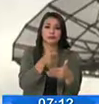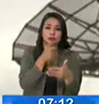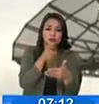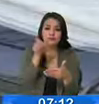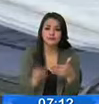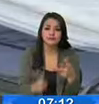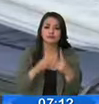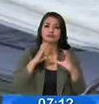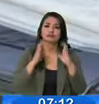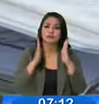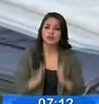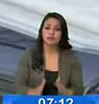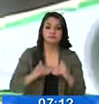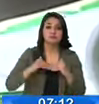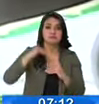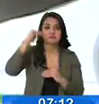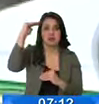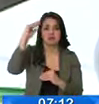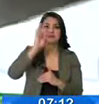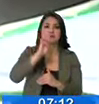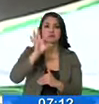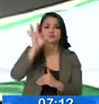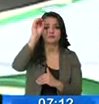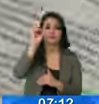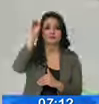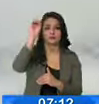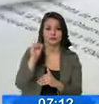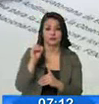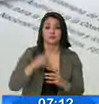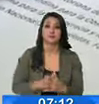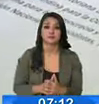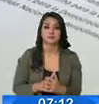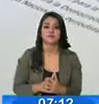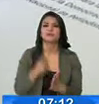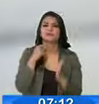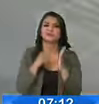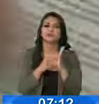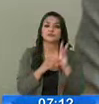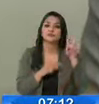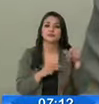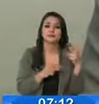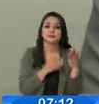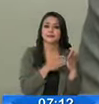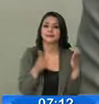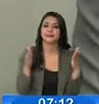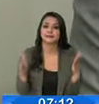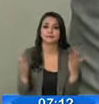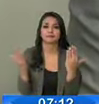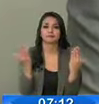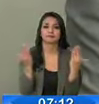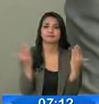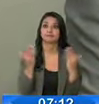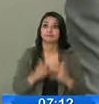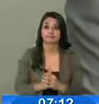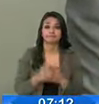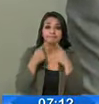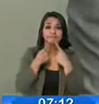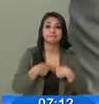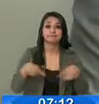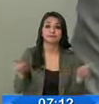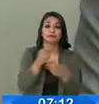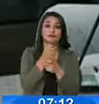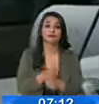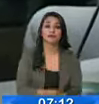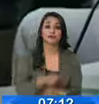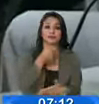comunicadores aumentaron en un 69% en relación del 2015. Así lo anunciaba